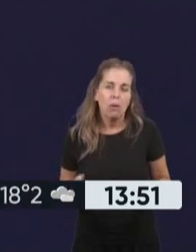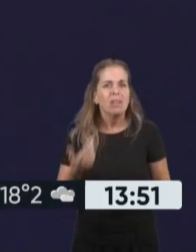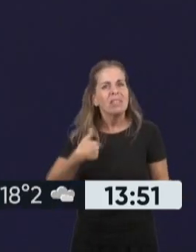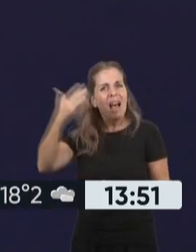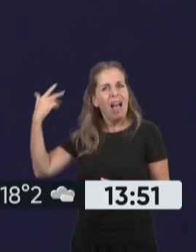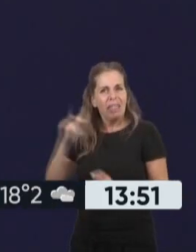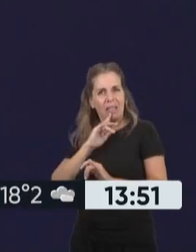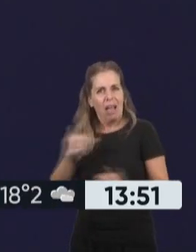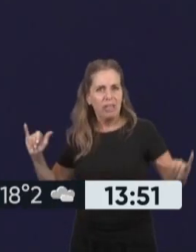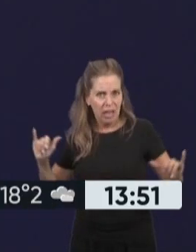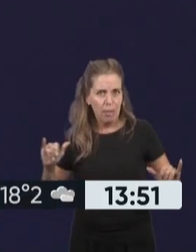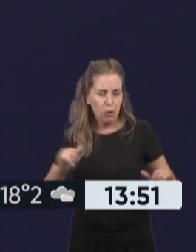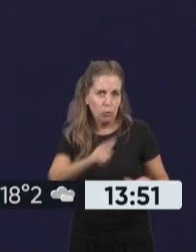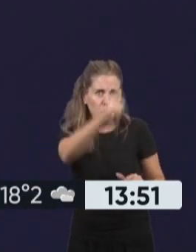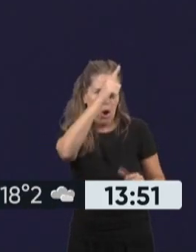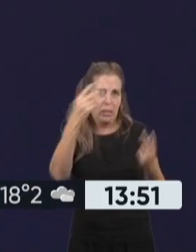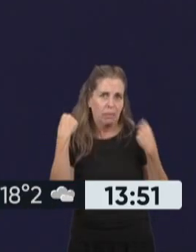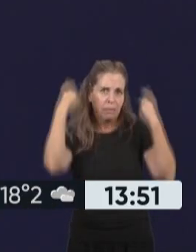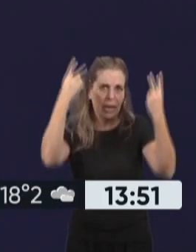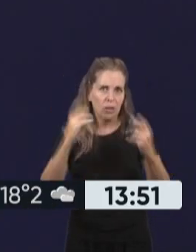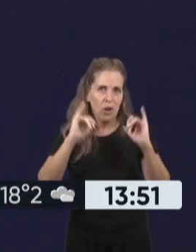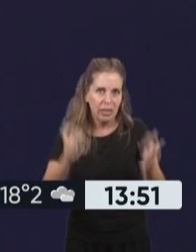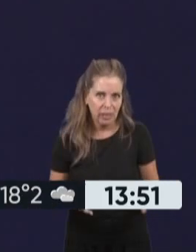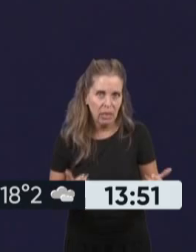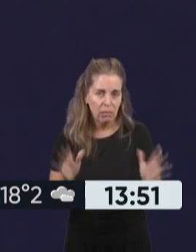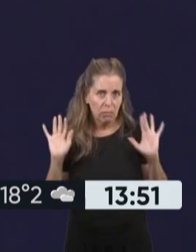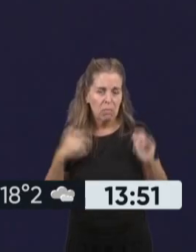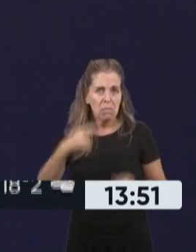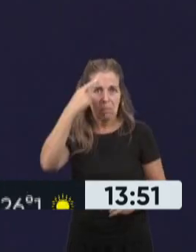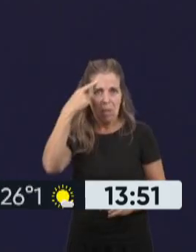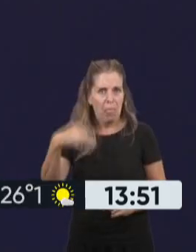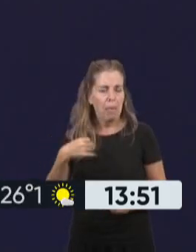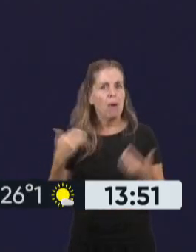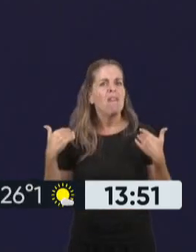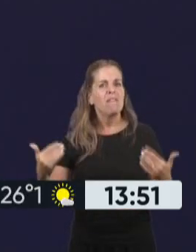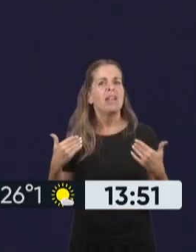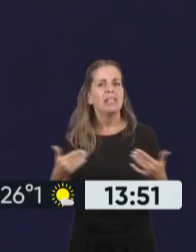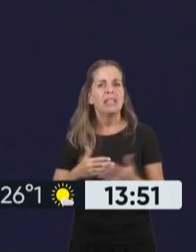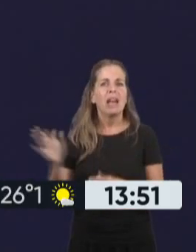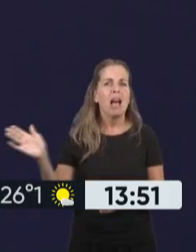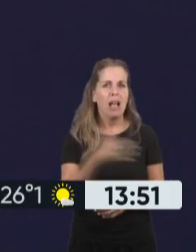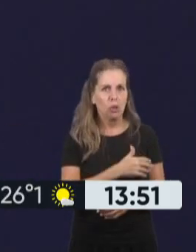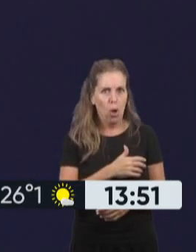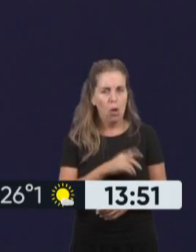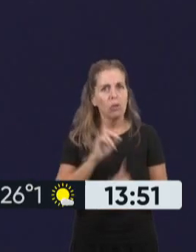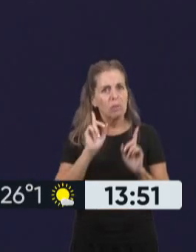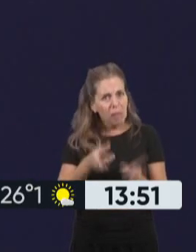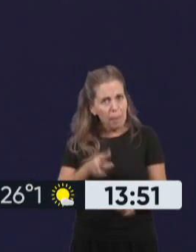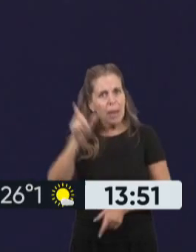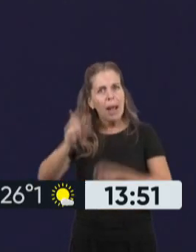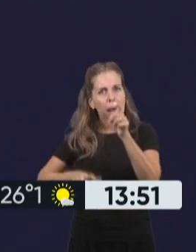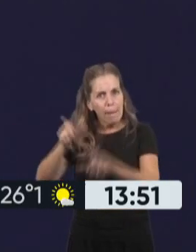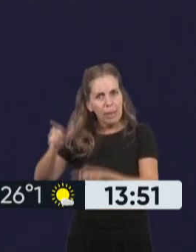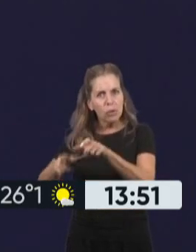lo avisamos. Y creo que hay que felicitar a todos, incluso a los que fueron a marchar, a protestar